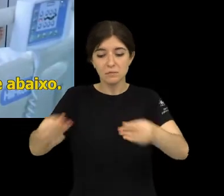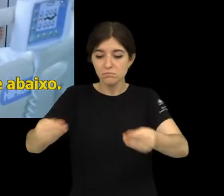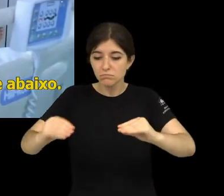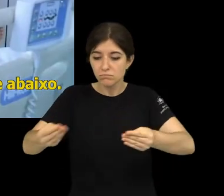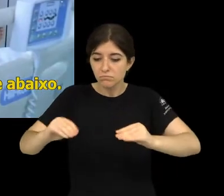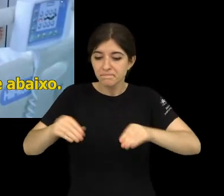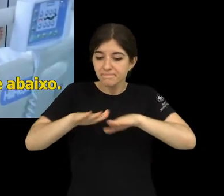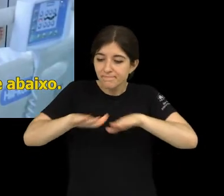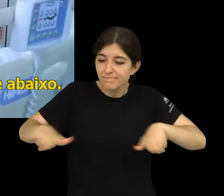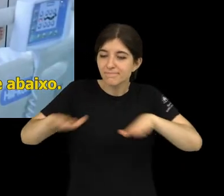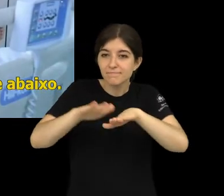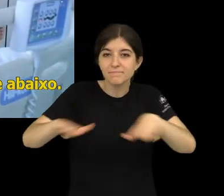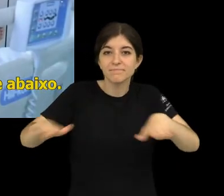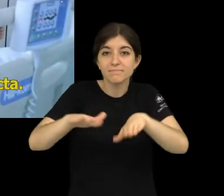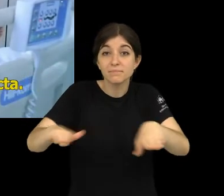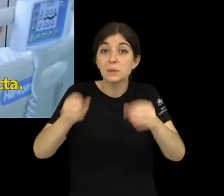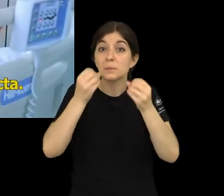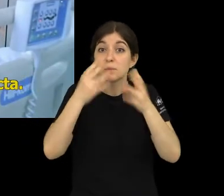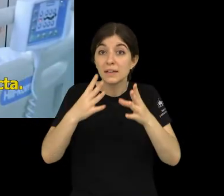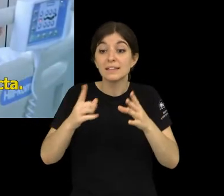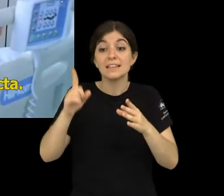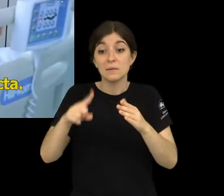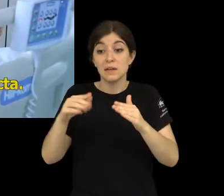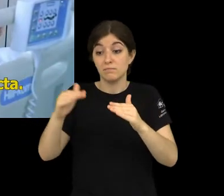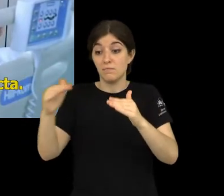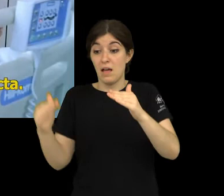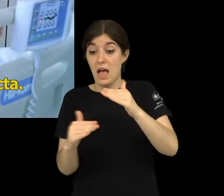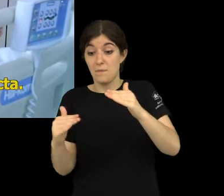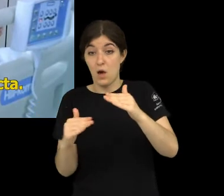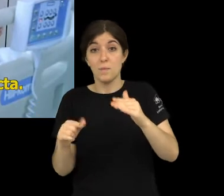Colocaremos bien la tercera. Así